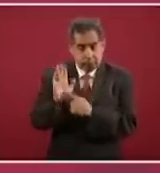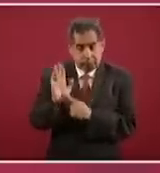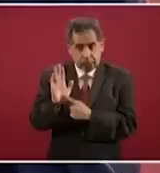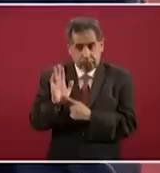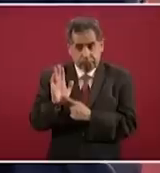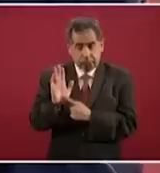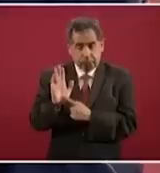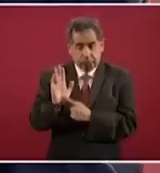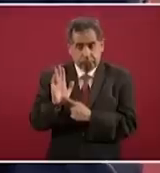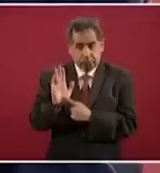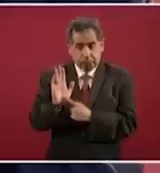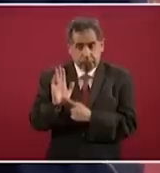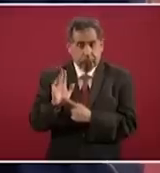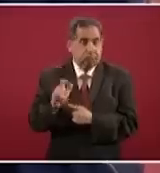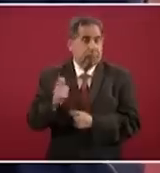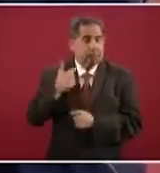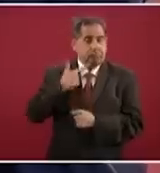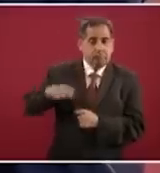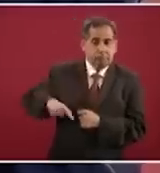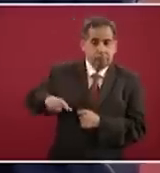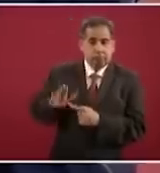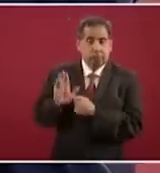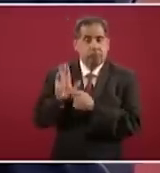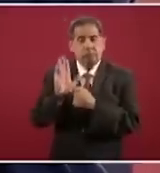que presentó el anterior gobierno?